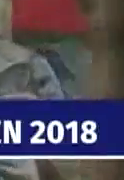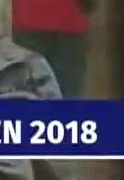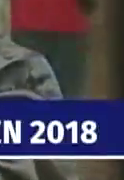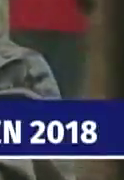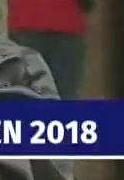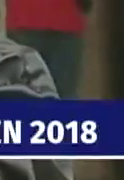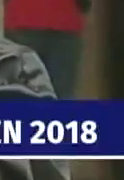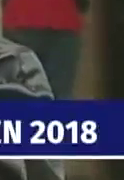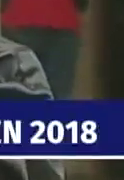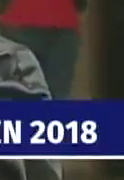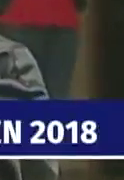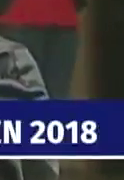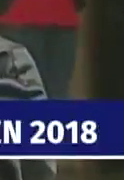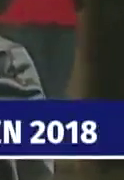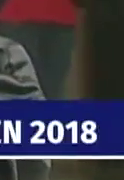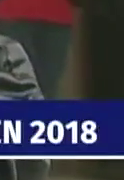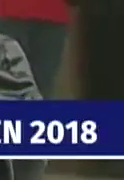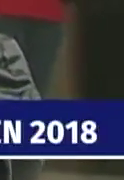ciudad capital.